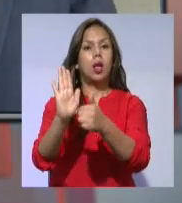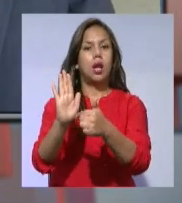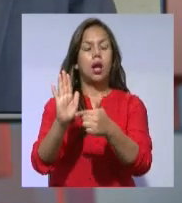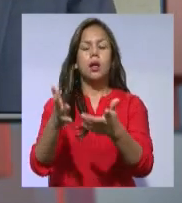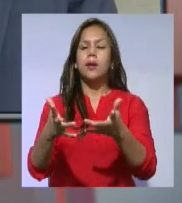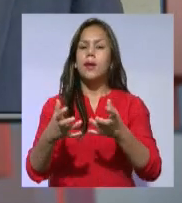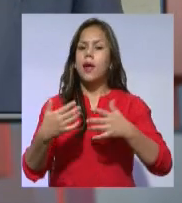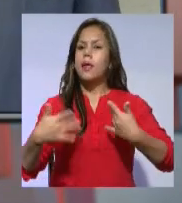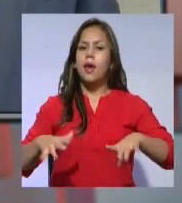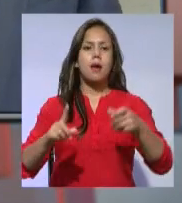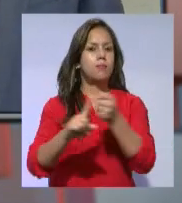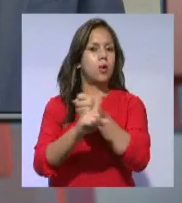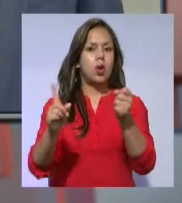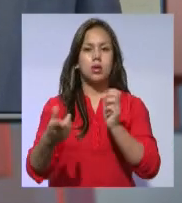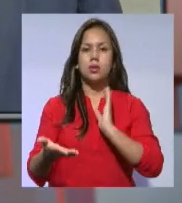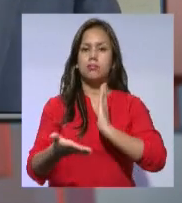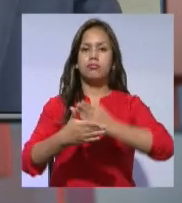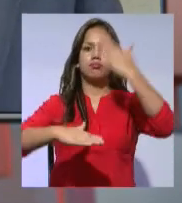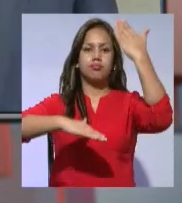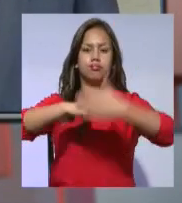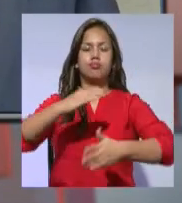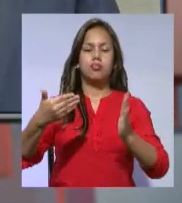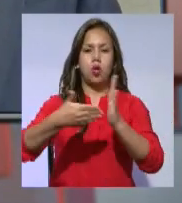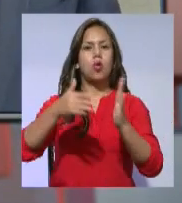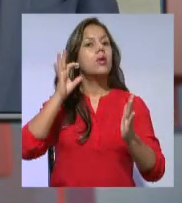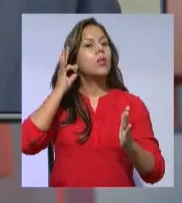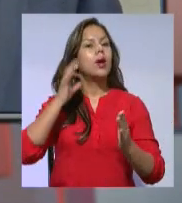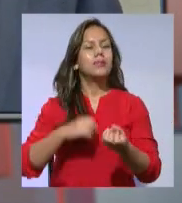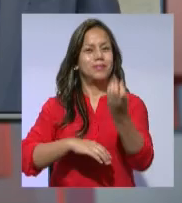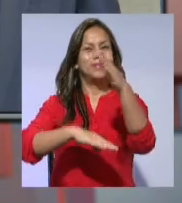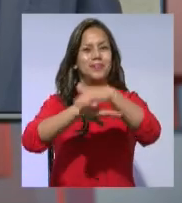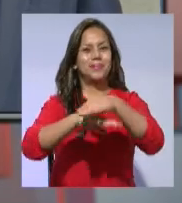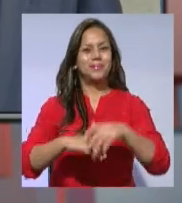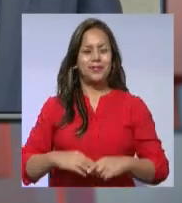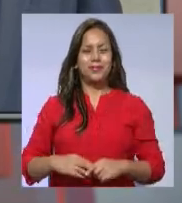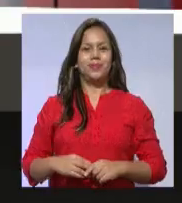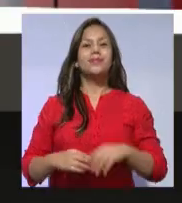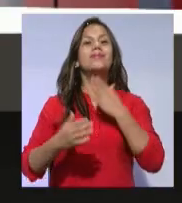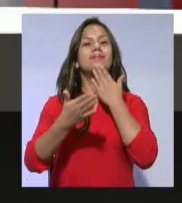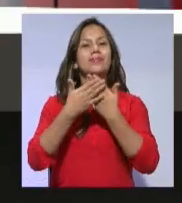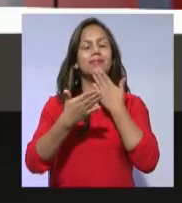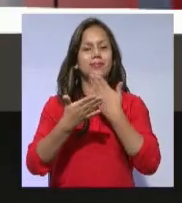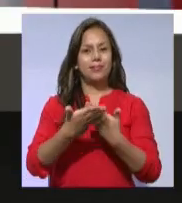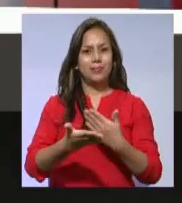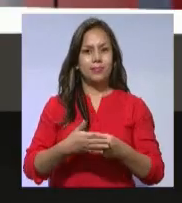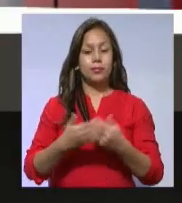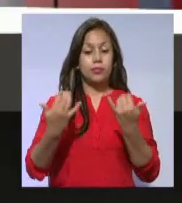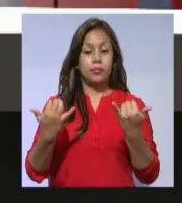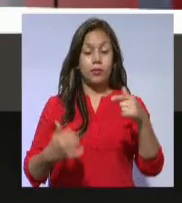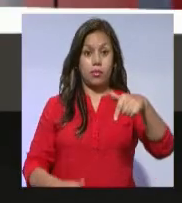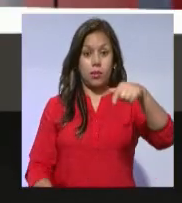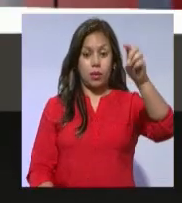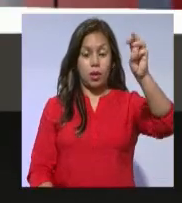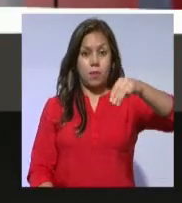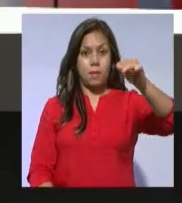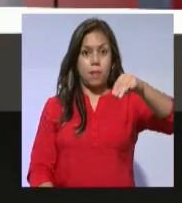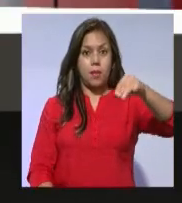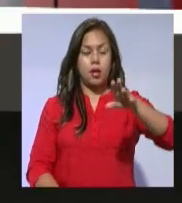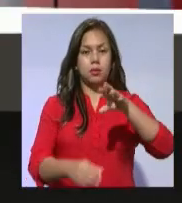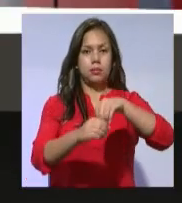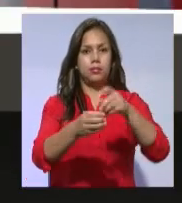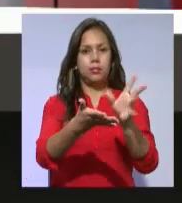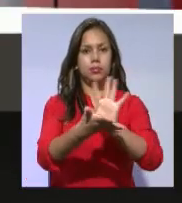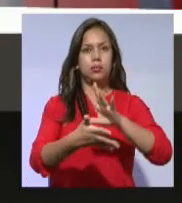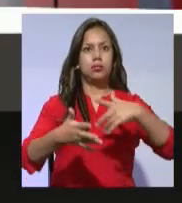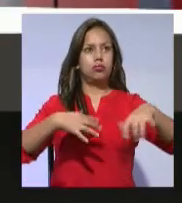erradicar la violencia contra la mujer hasta que ese informe buenas tardes gracias de carga para la información este martes el pleno de la asamblea nacional